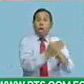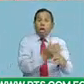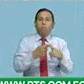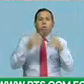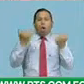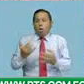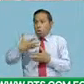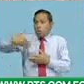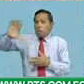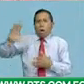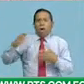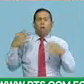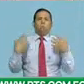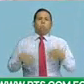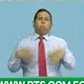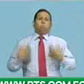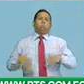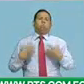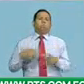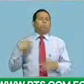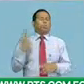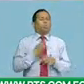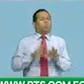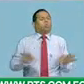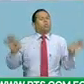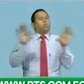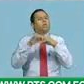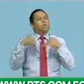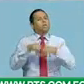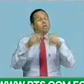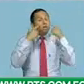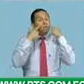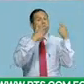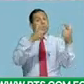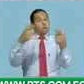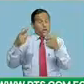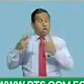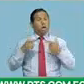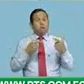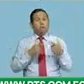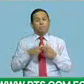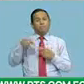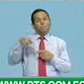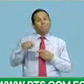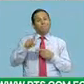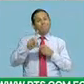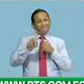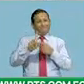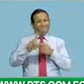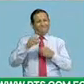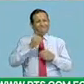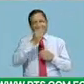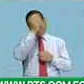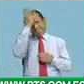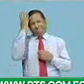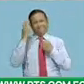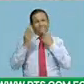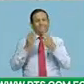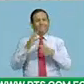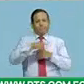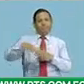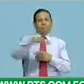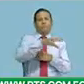hacer más cercos epidemiológicos. Esto lo dio a conocer tras el acto de donación de alimentos no perecibles para 8.000 familias de Monte